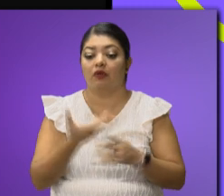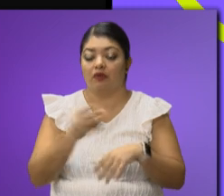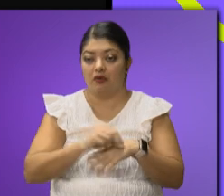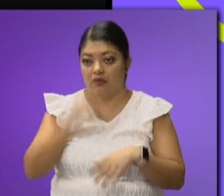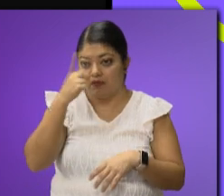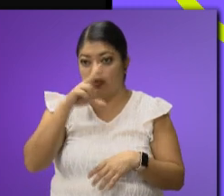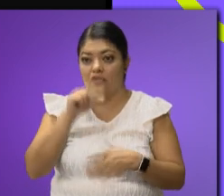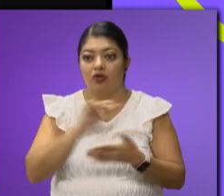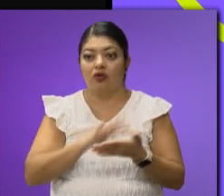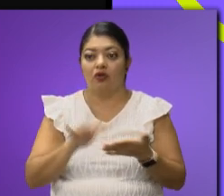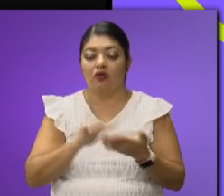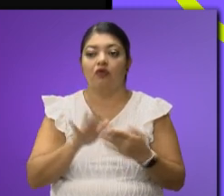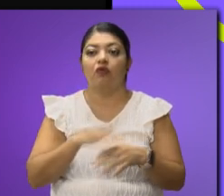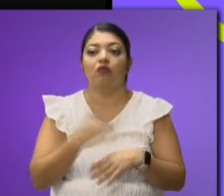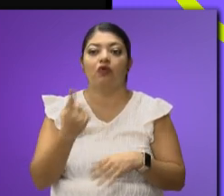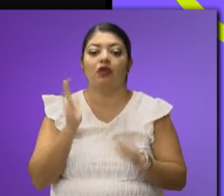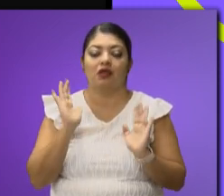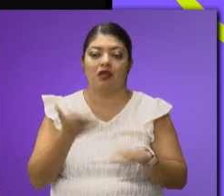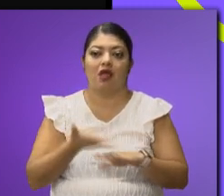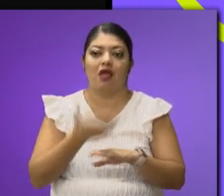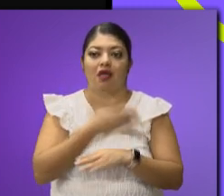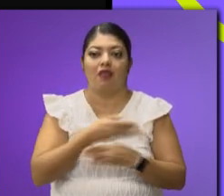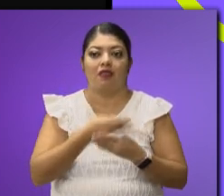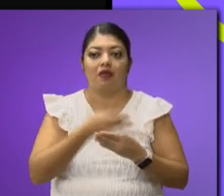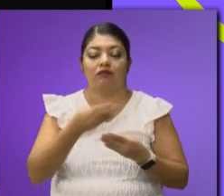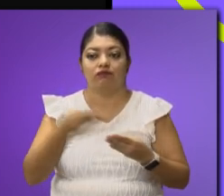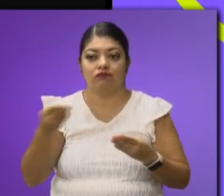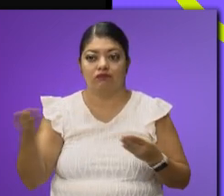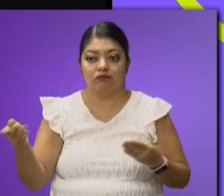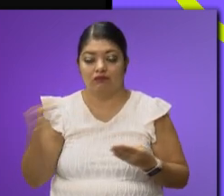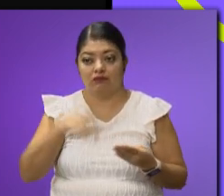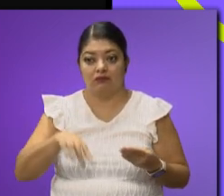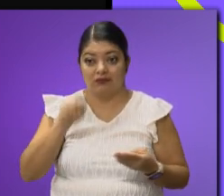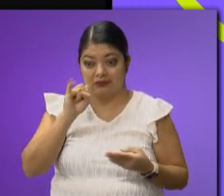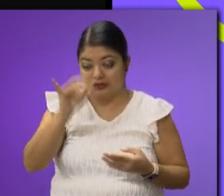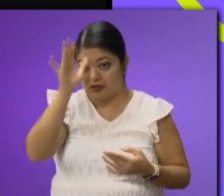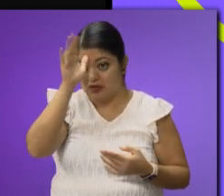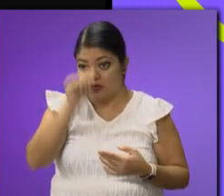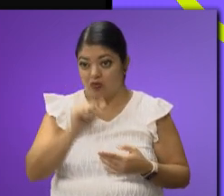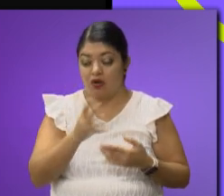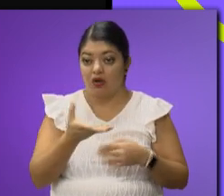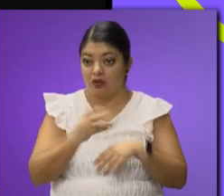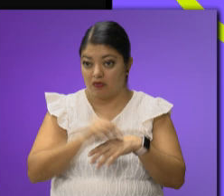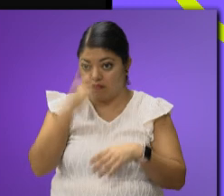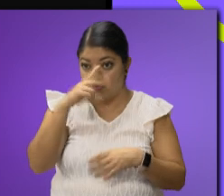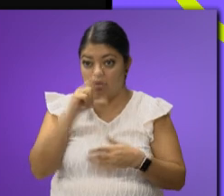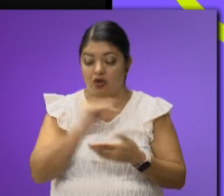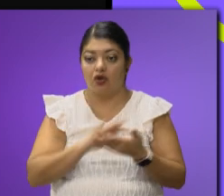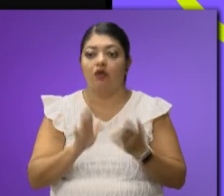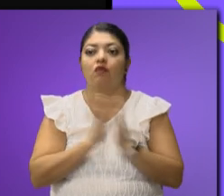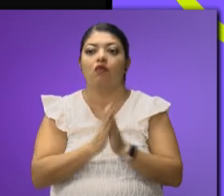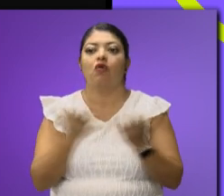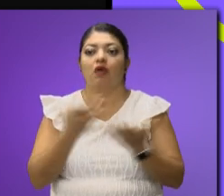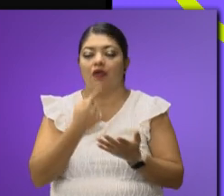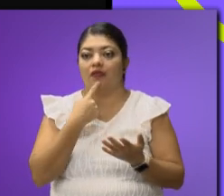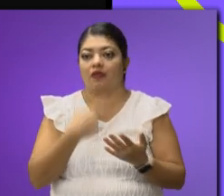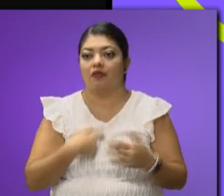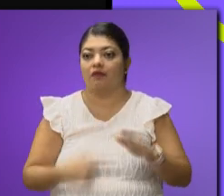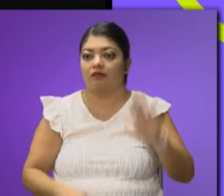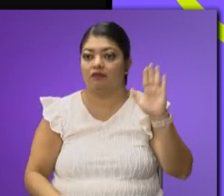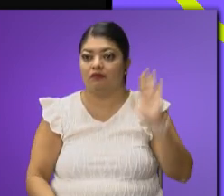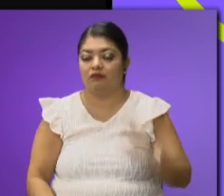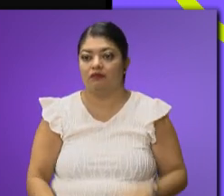lecturas una vez que fueron circuladas con antelación. Quien esté a favor de la omisión de la lectura, lo pudiéramos manifestar levantando la